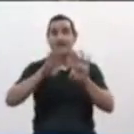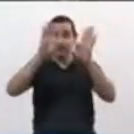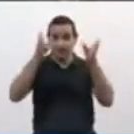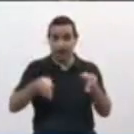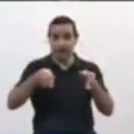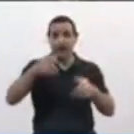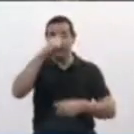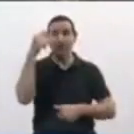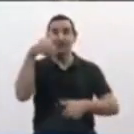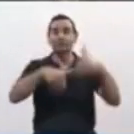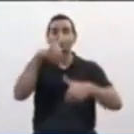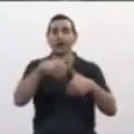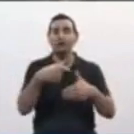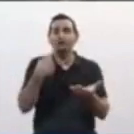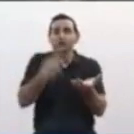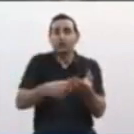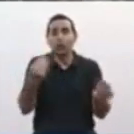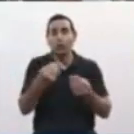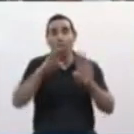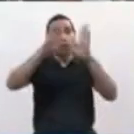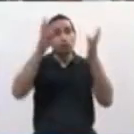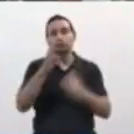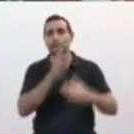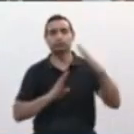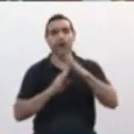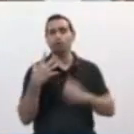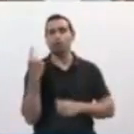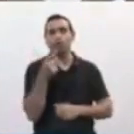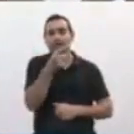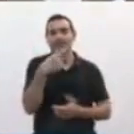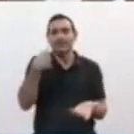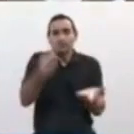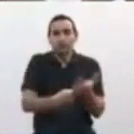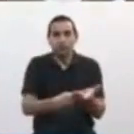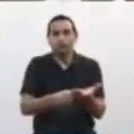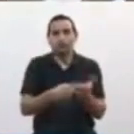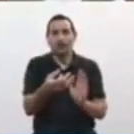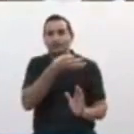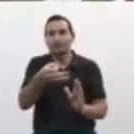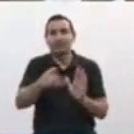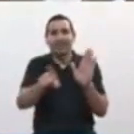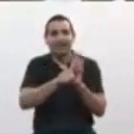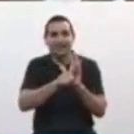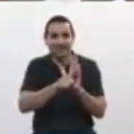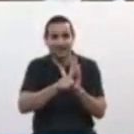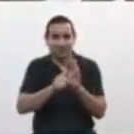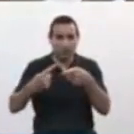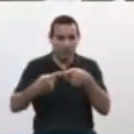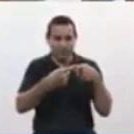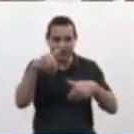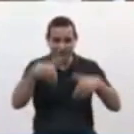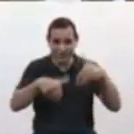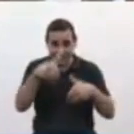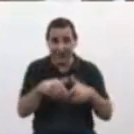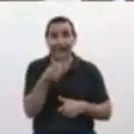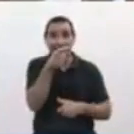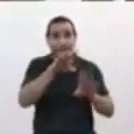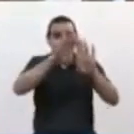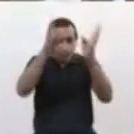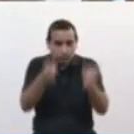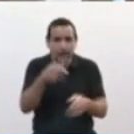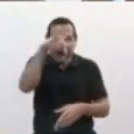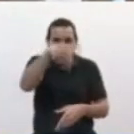se define la cámara nacional electoral como la autoridad superior de aplicación de la legislación político electoral es decir es el lugar donde se